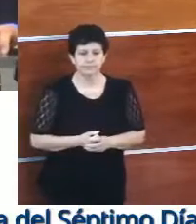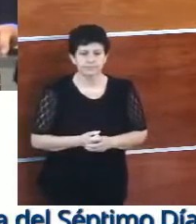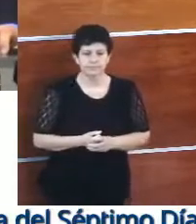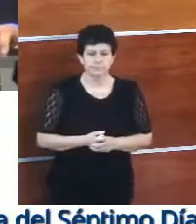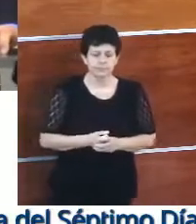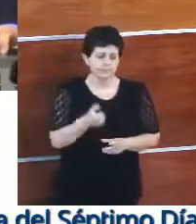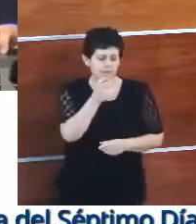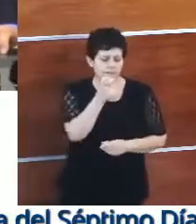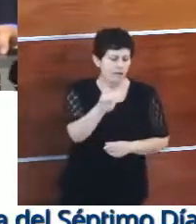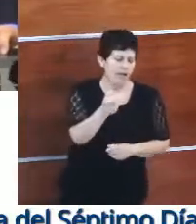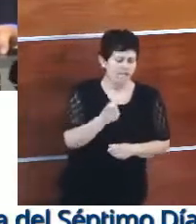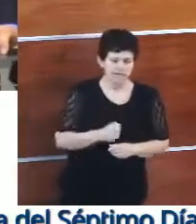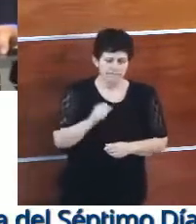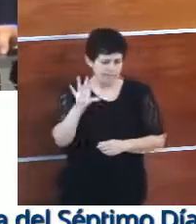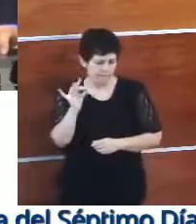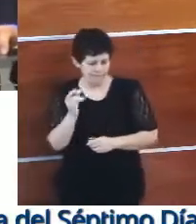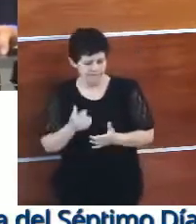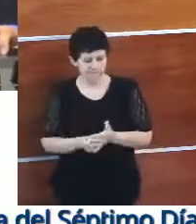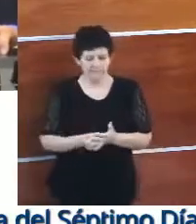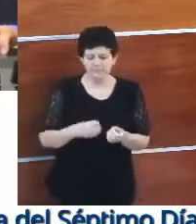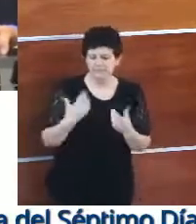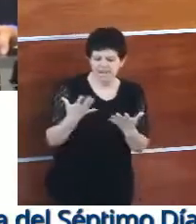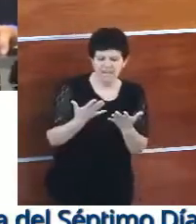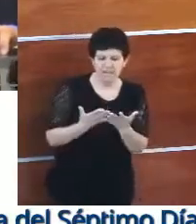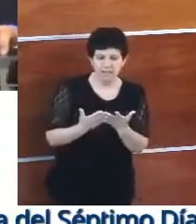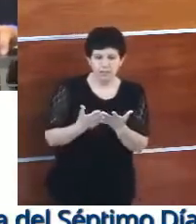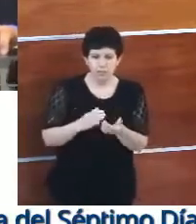hipostrefo, para recibir